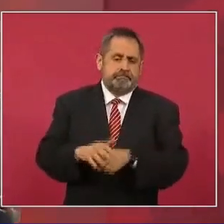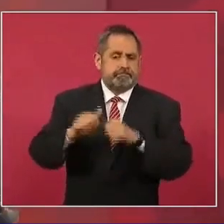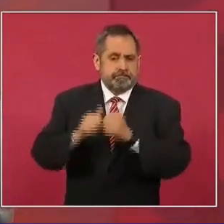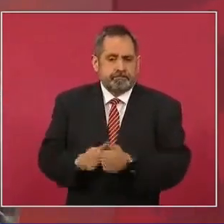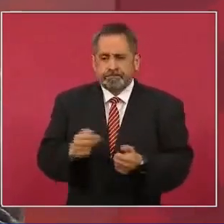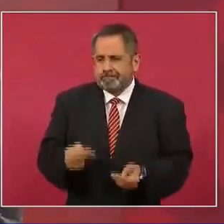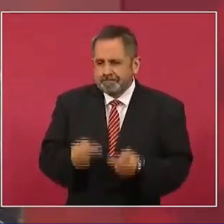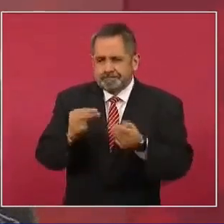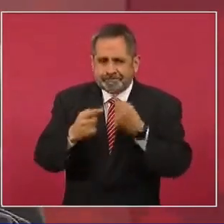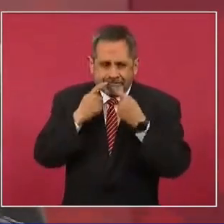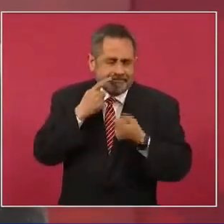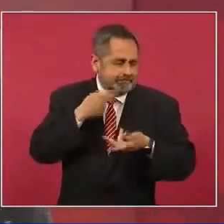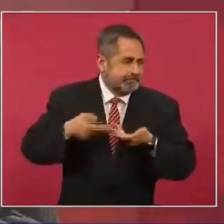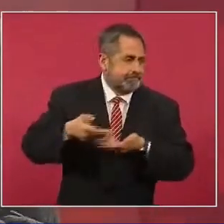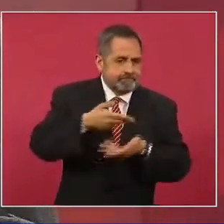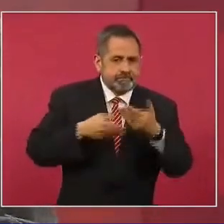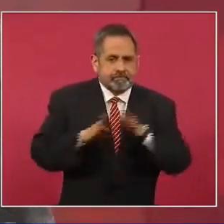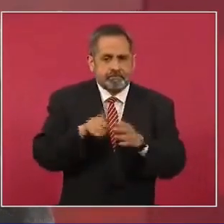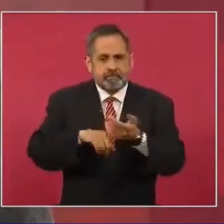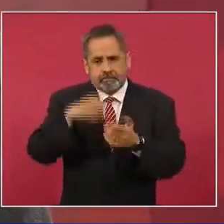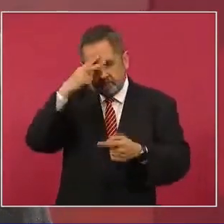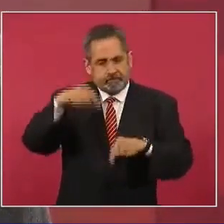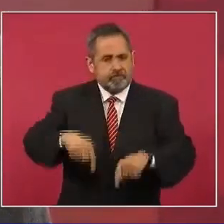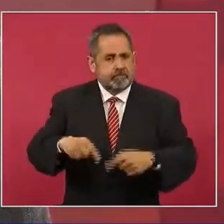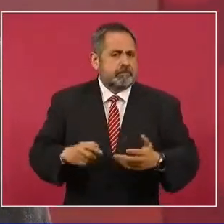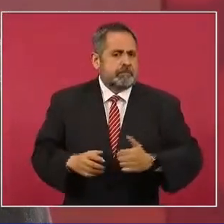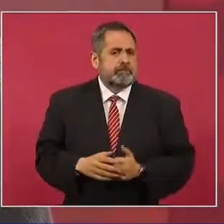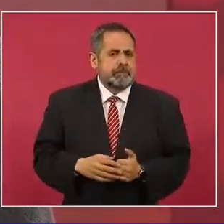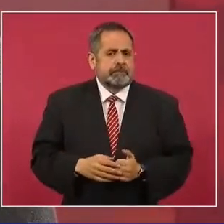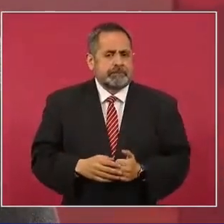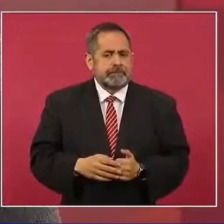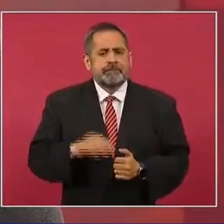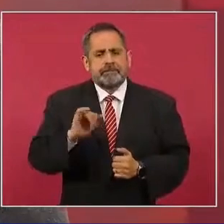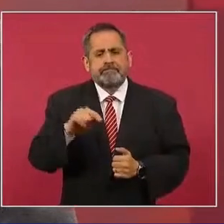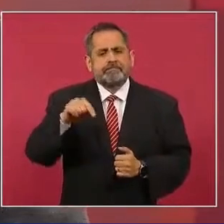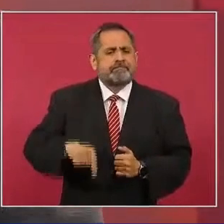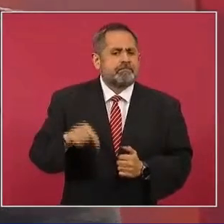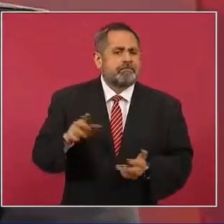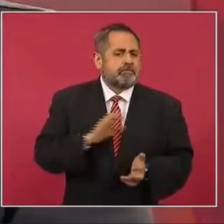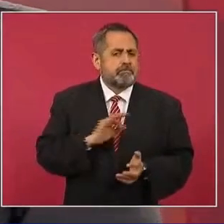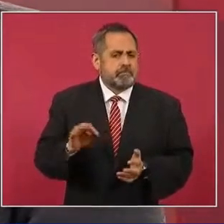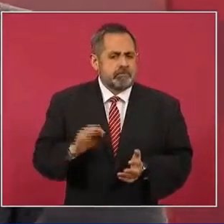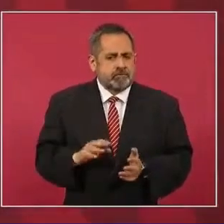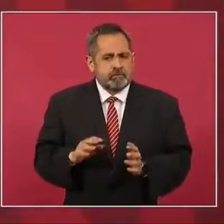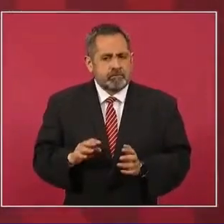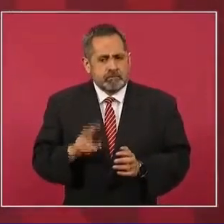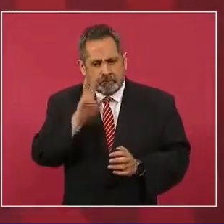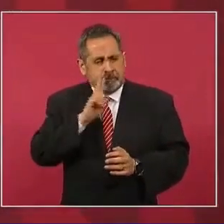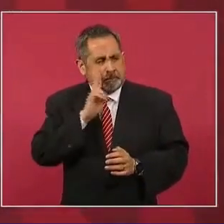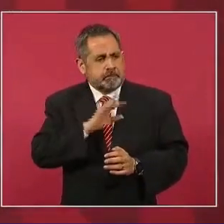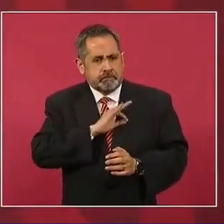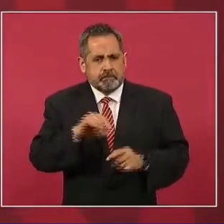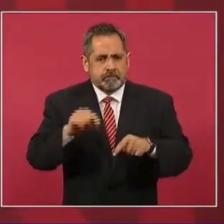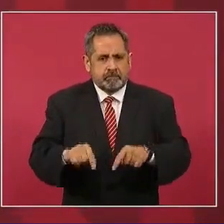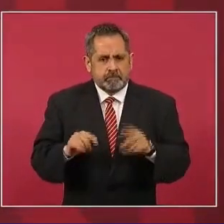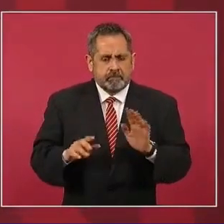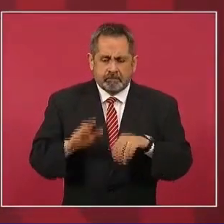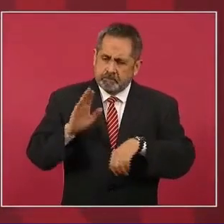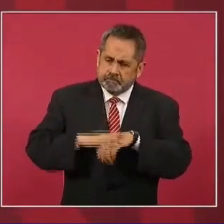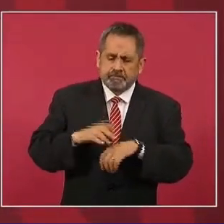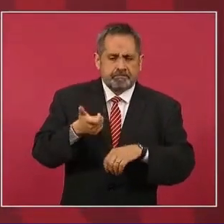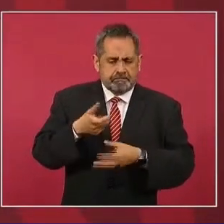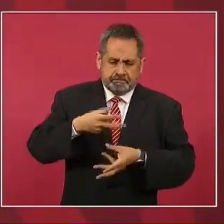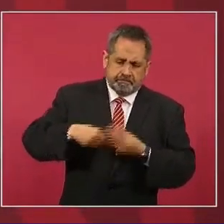hombres de negocio de México, pues sí hay un poco más